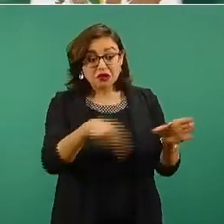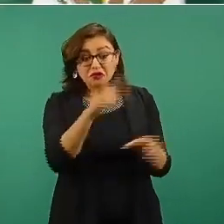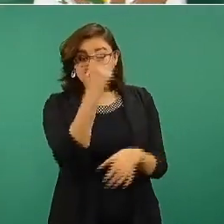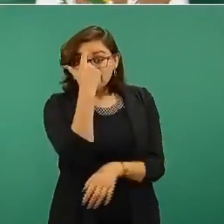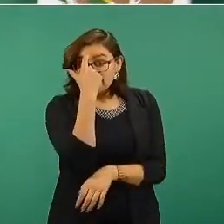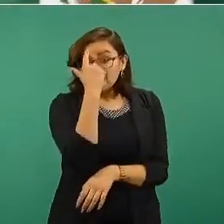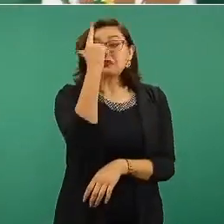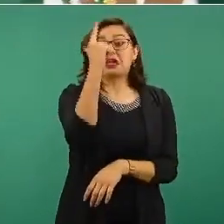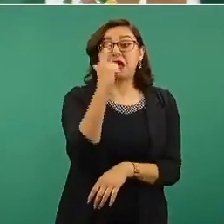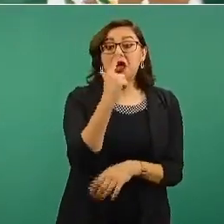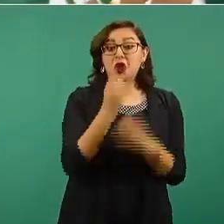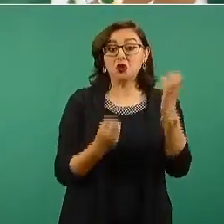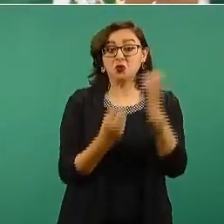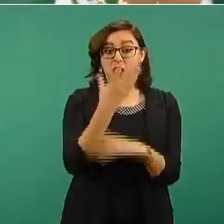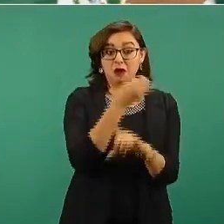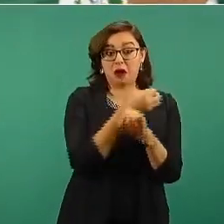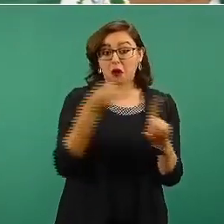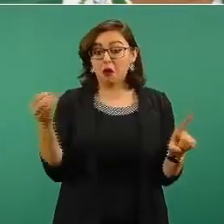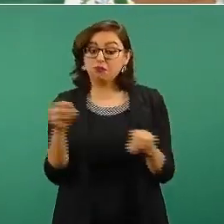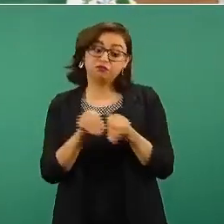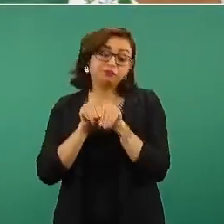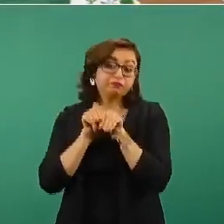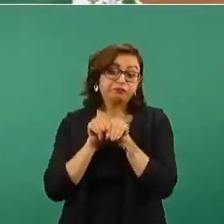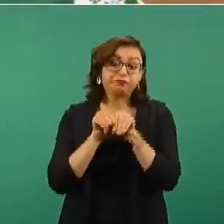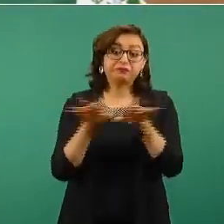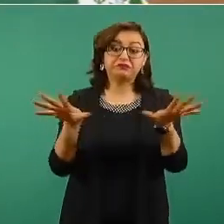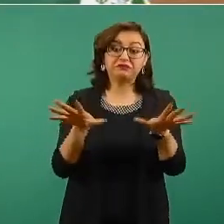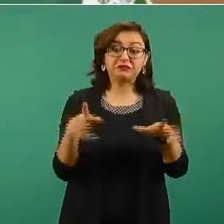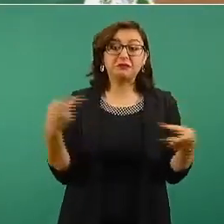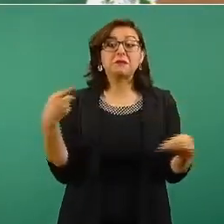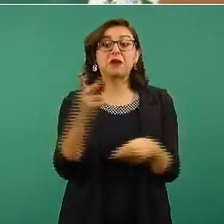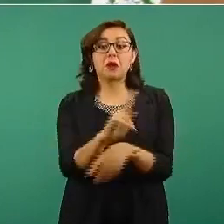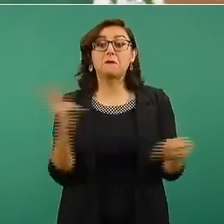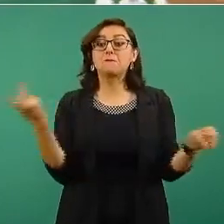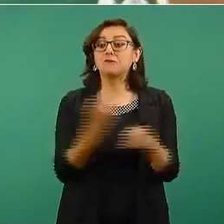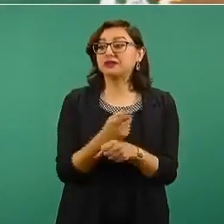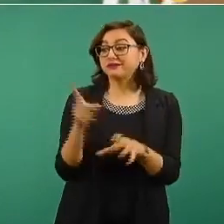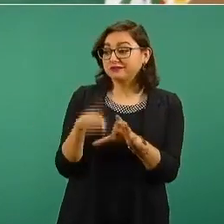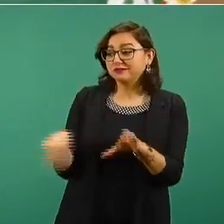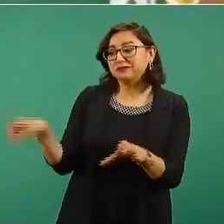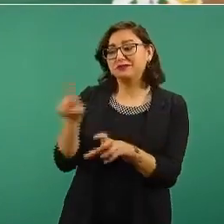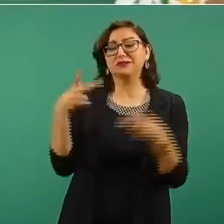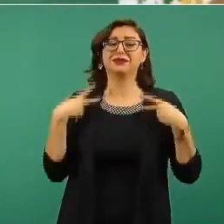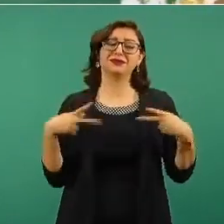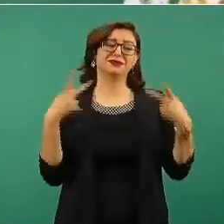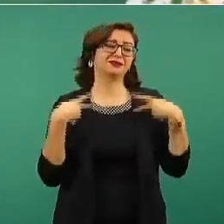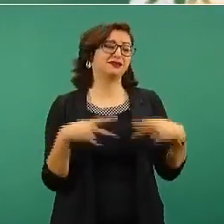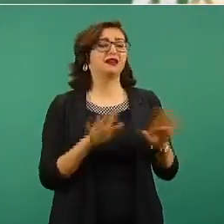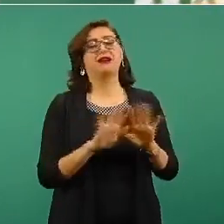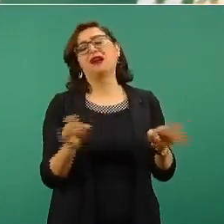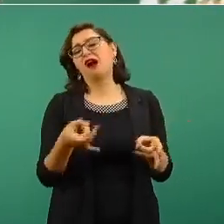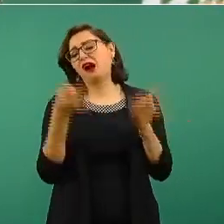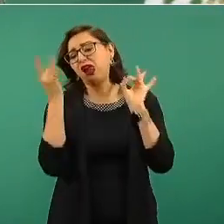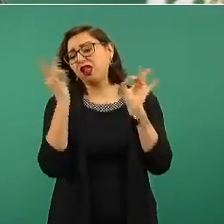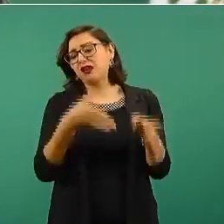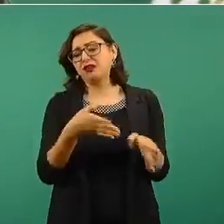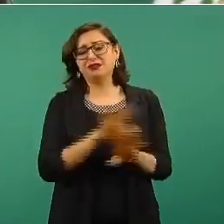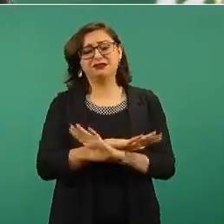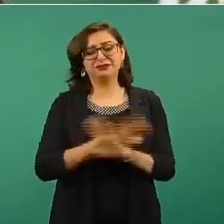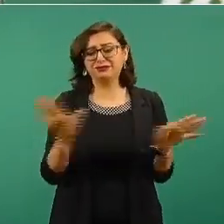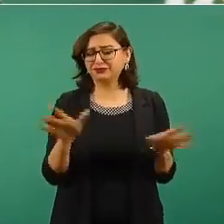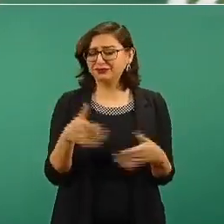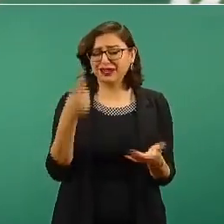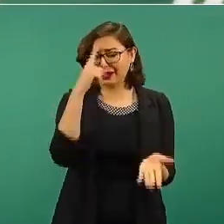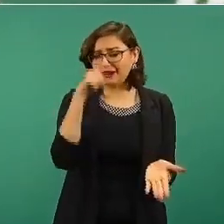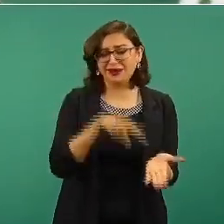pero primero pues ya no les creen, y segundo, ya hay otros medios, no hay el acaparamiento que